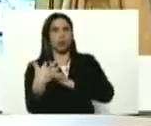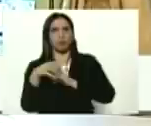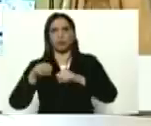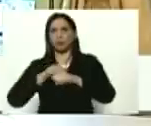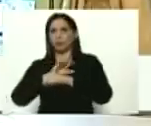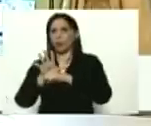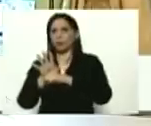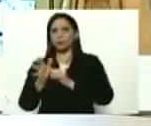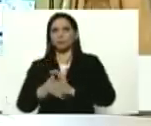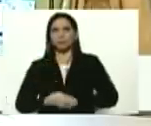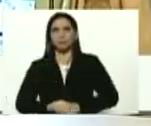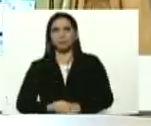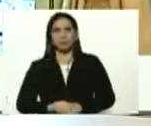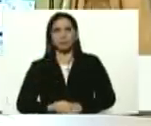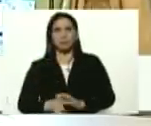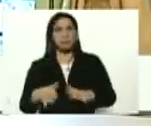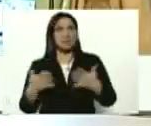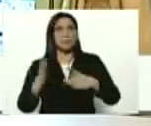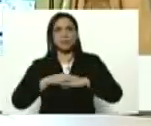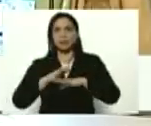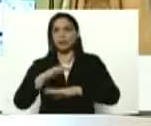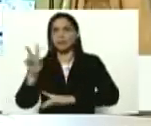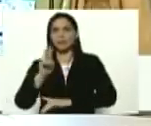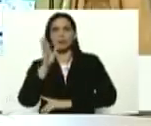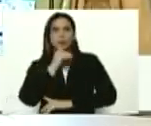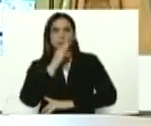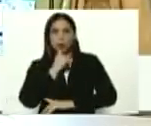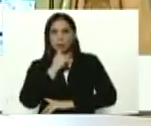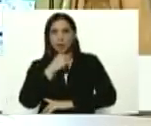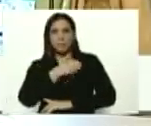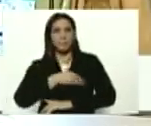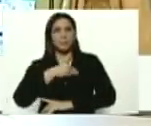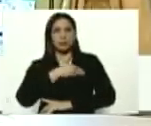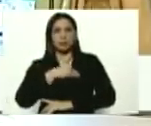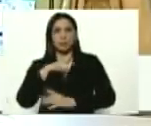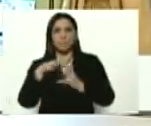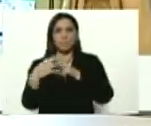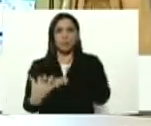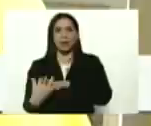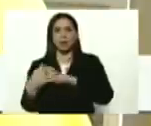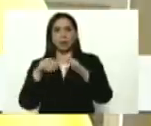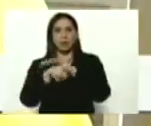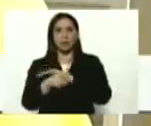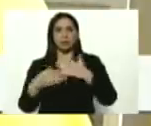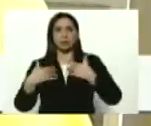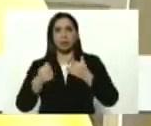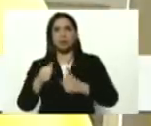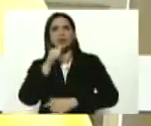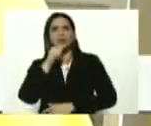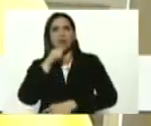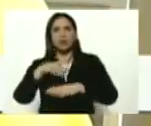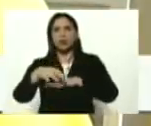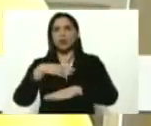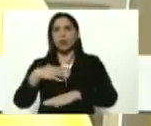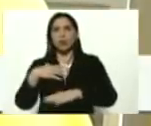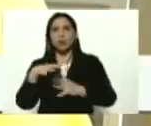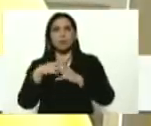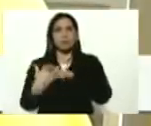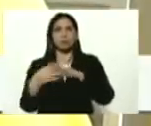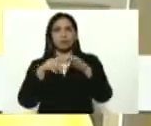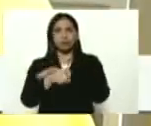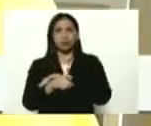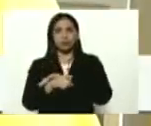coronavirus. ¿Qué sería de Venezuela si no tuviéramos la misión Barrio Adentro Salud? ¿Quién nos dejó la misión Barrio Adentro